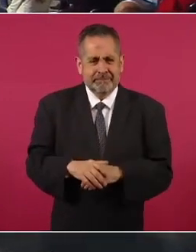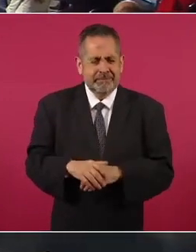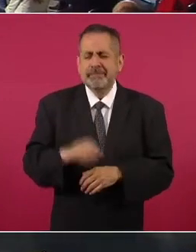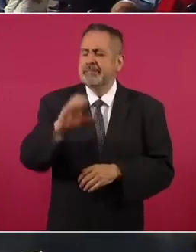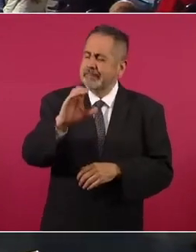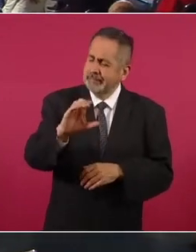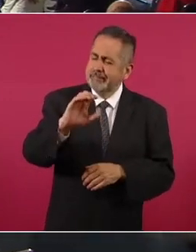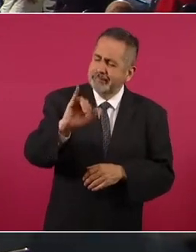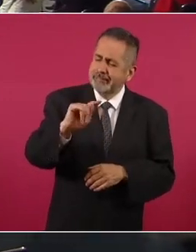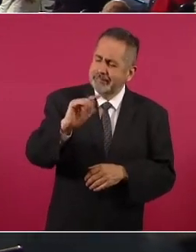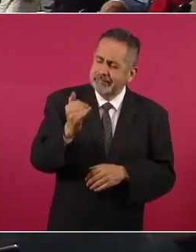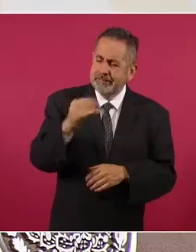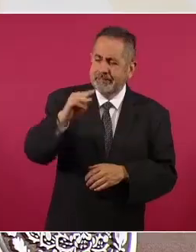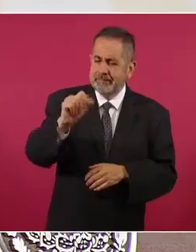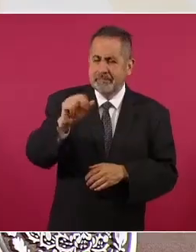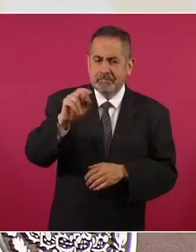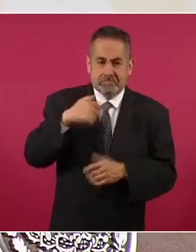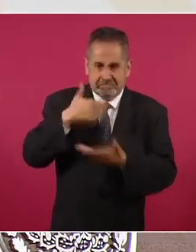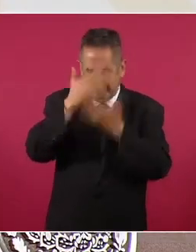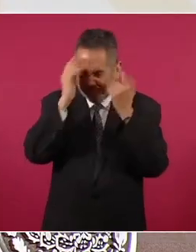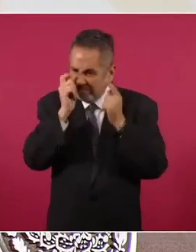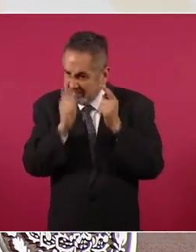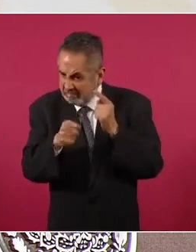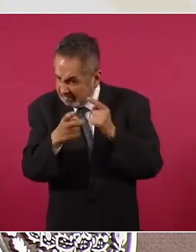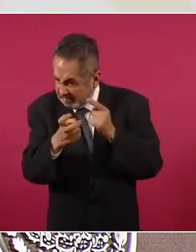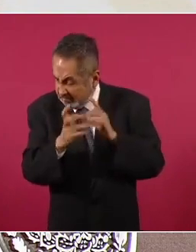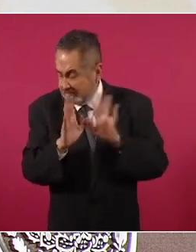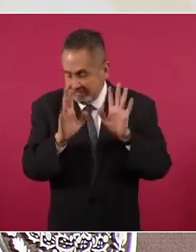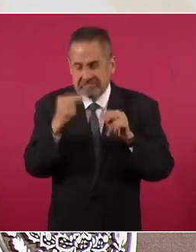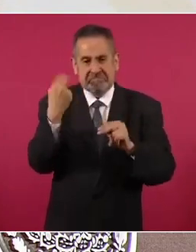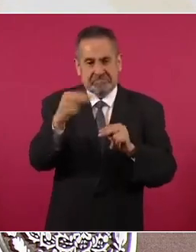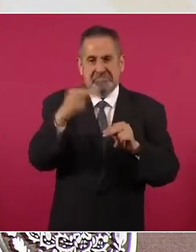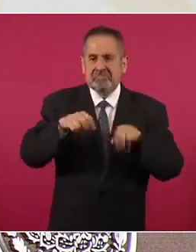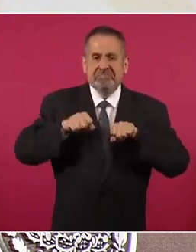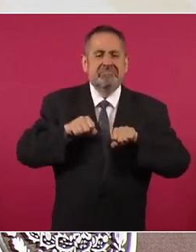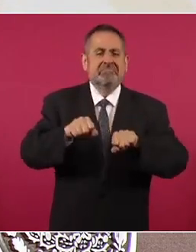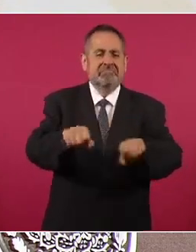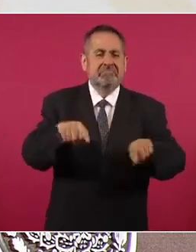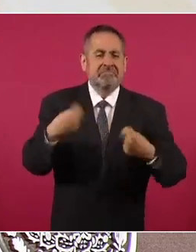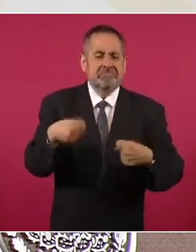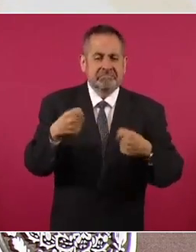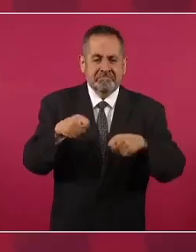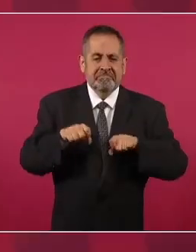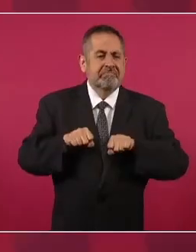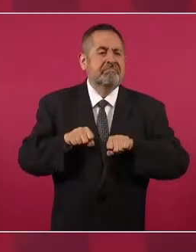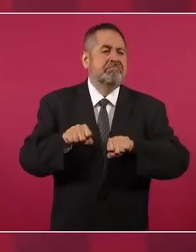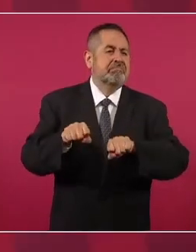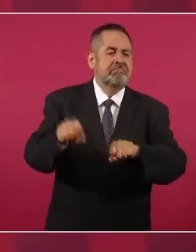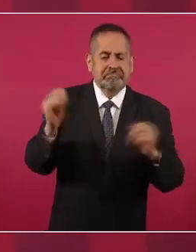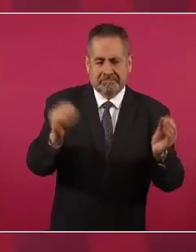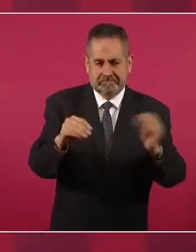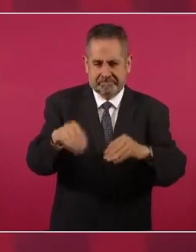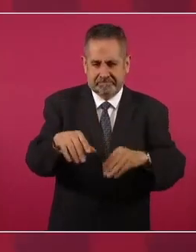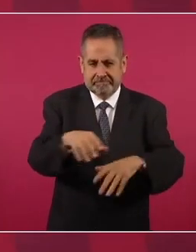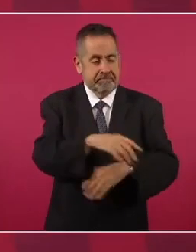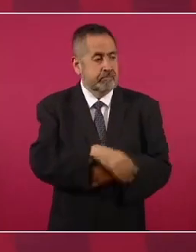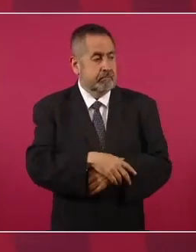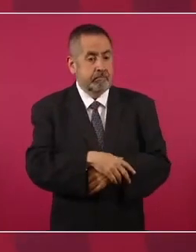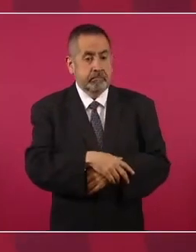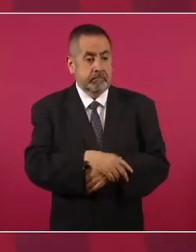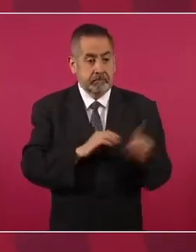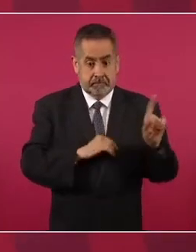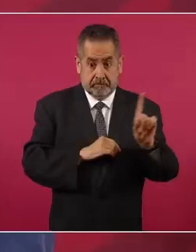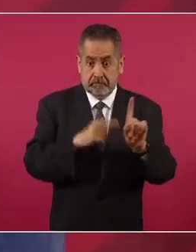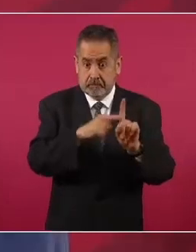Citymark, yo ni sabía qué cosa era eso, pero bueno, ya me explicaron. Y y le empiezan a